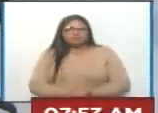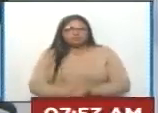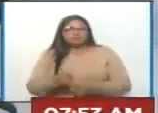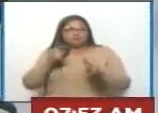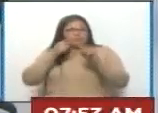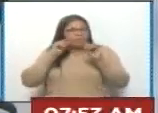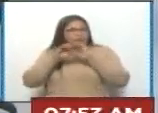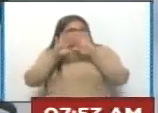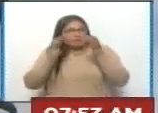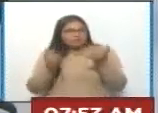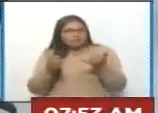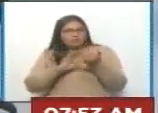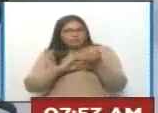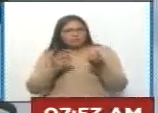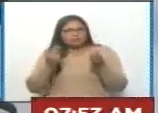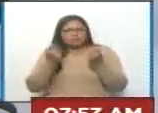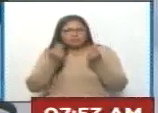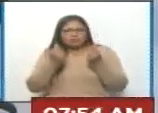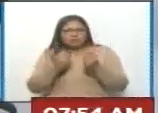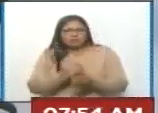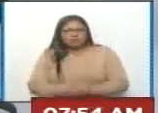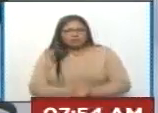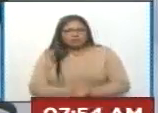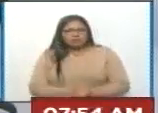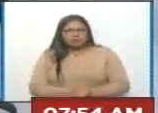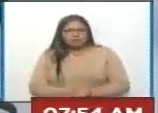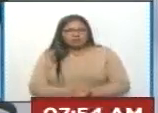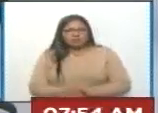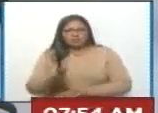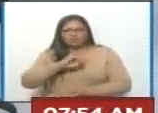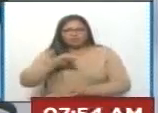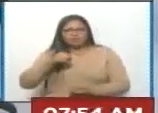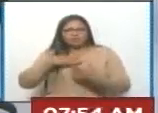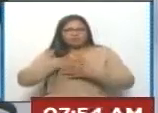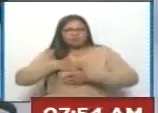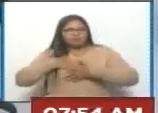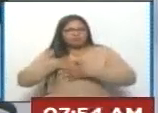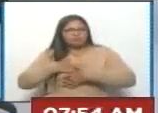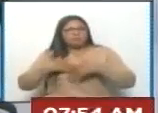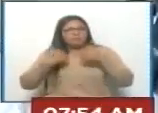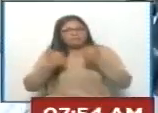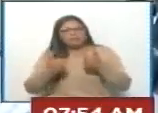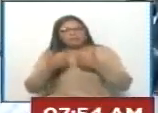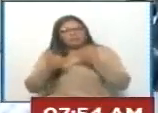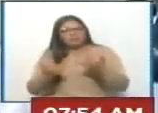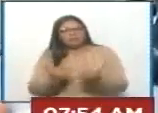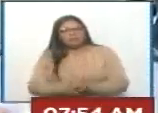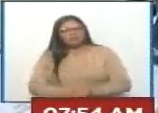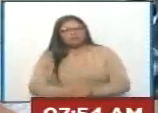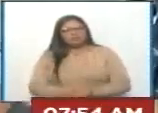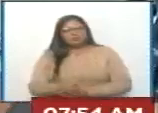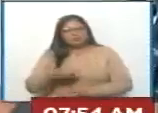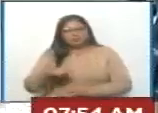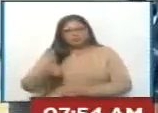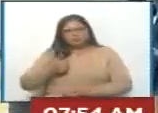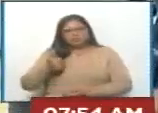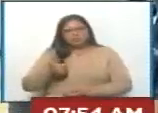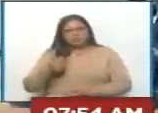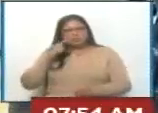muy preocupados por los salarios, que eso no satisface nuestras expectativas y que cualquiera que vaya a